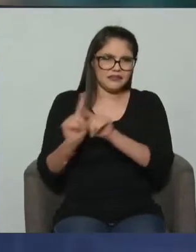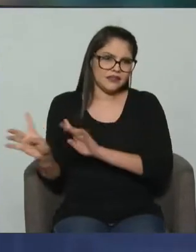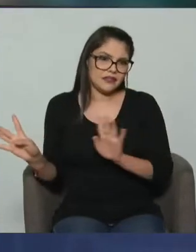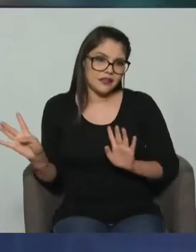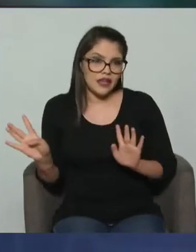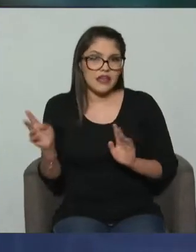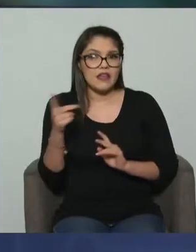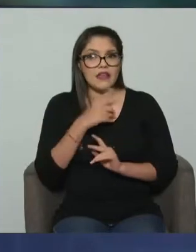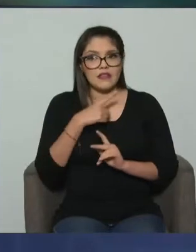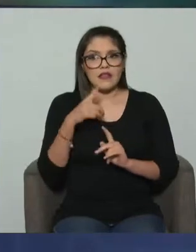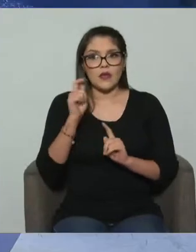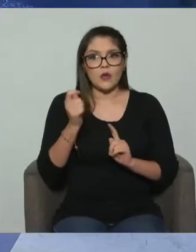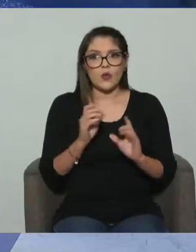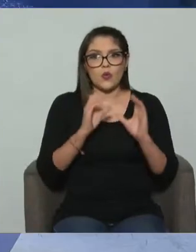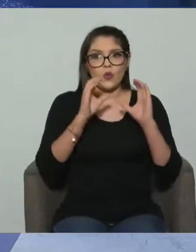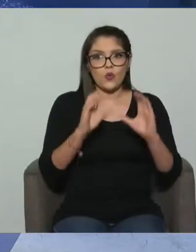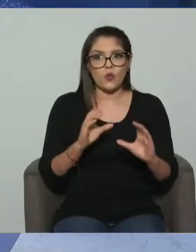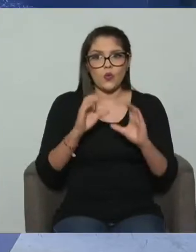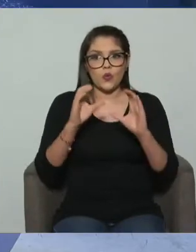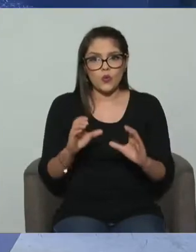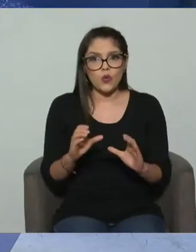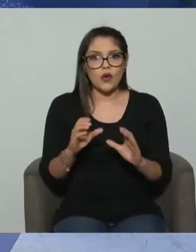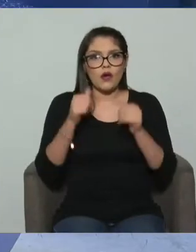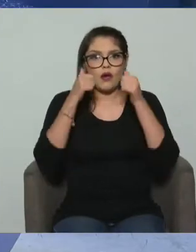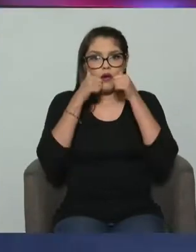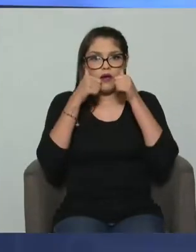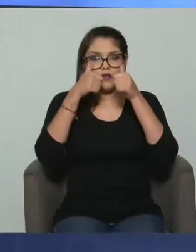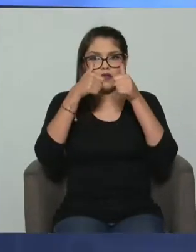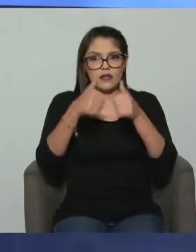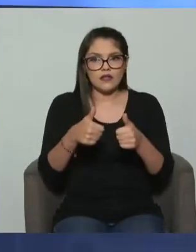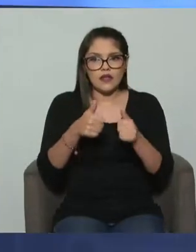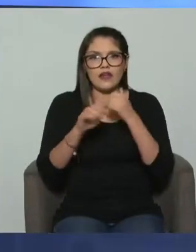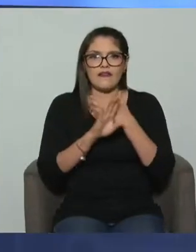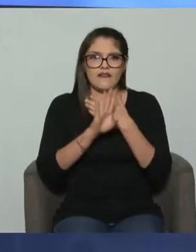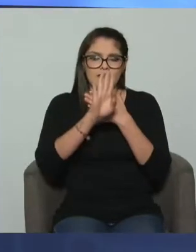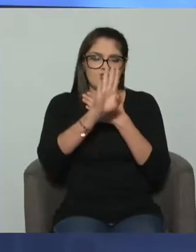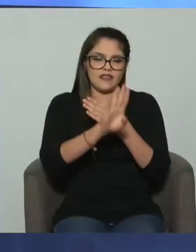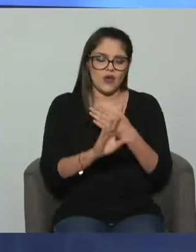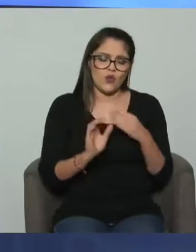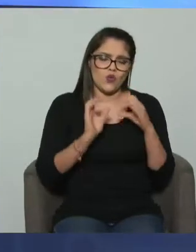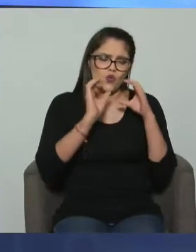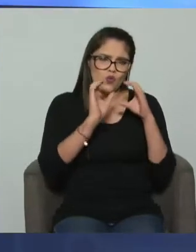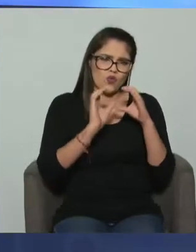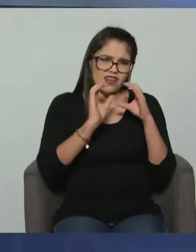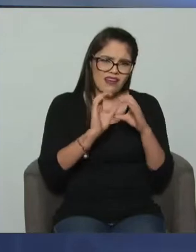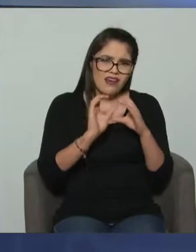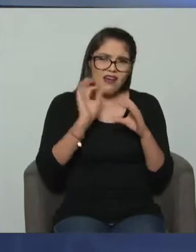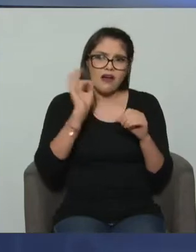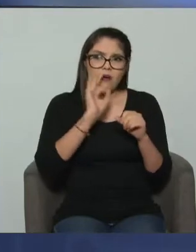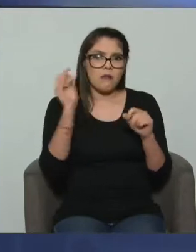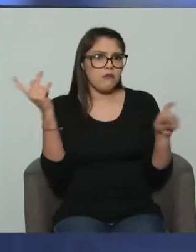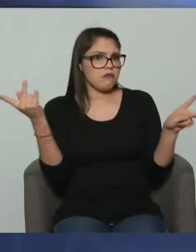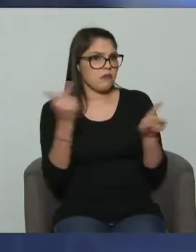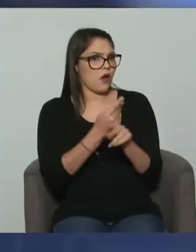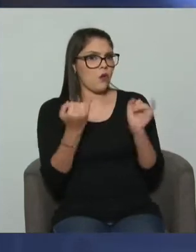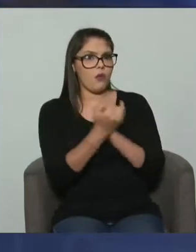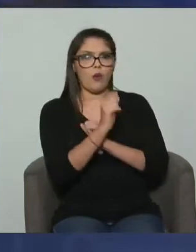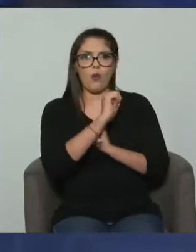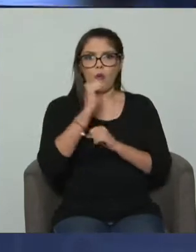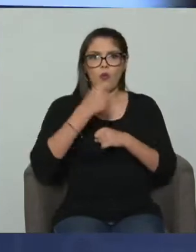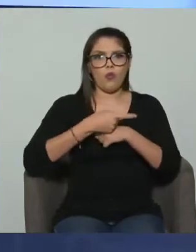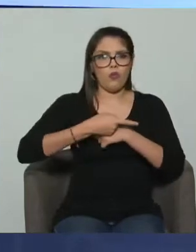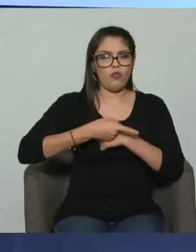violencia con nuestros niños, niñas, adolescentes, para ponerlo, bueno, y en general como